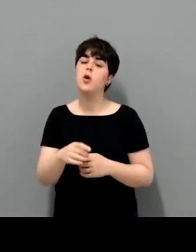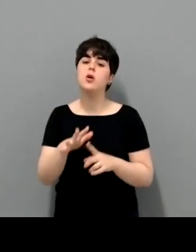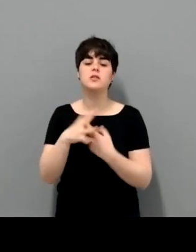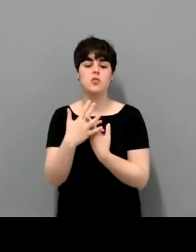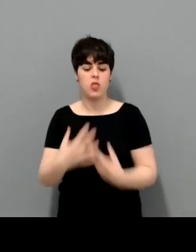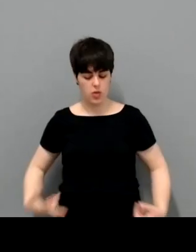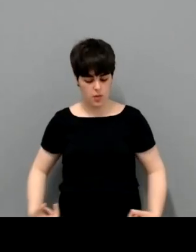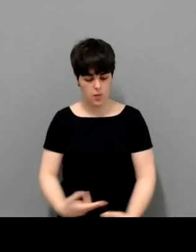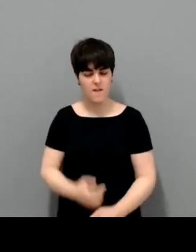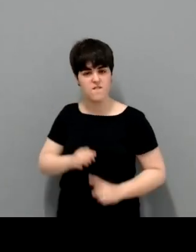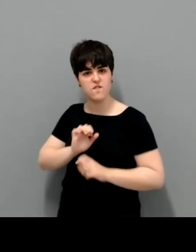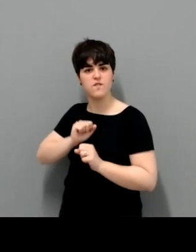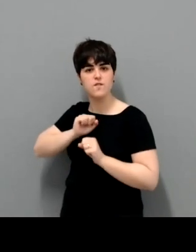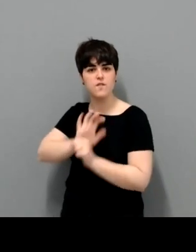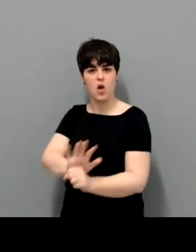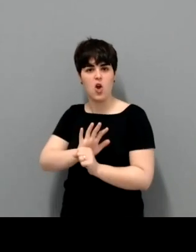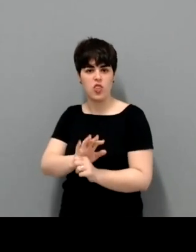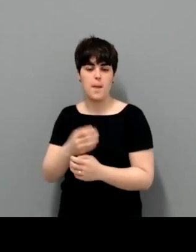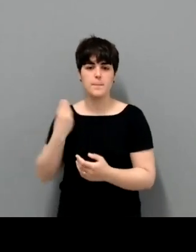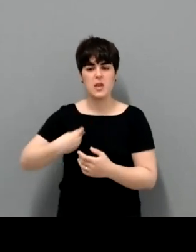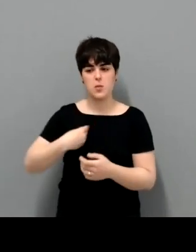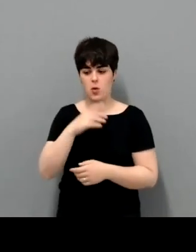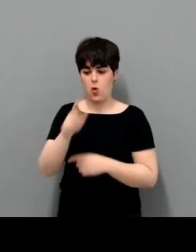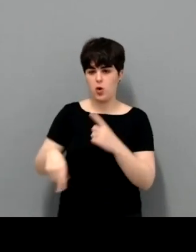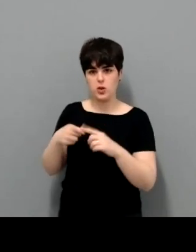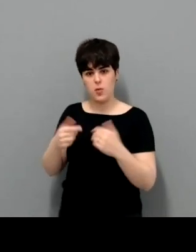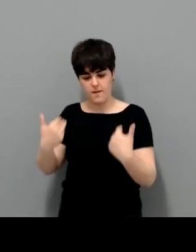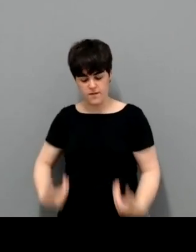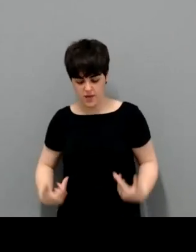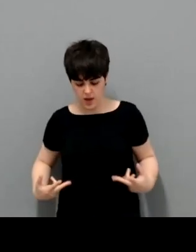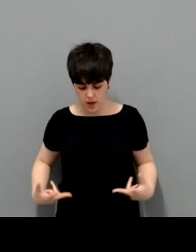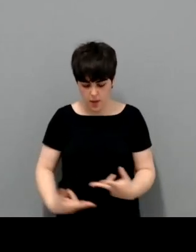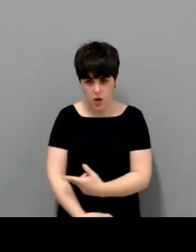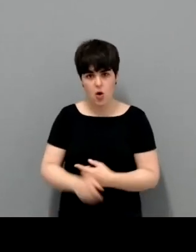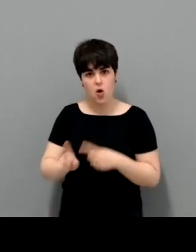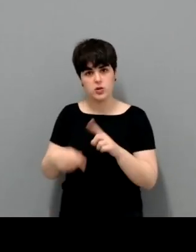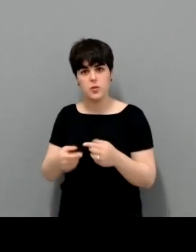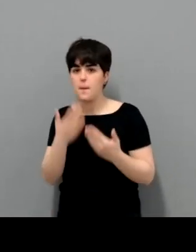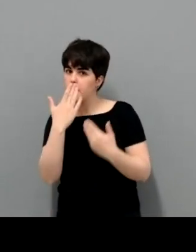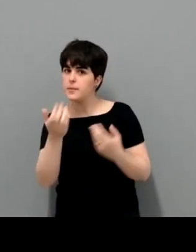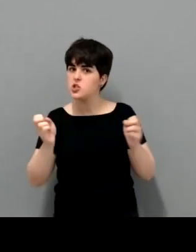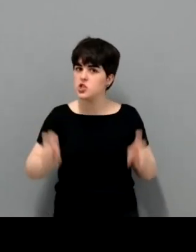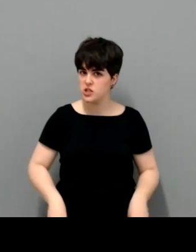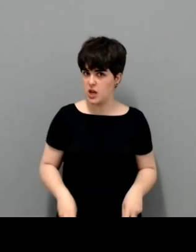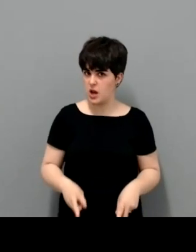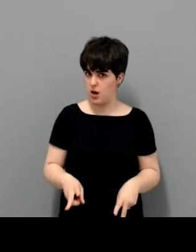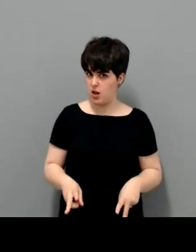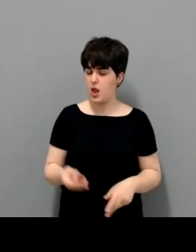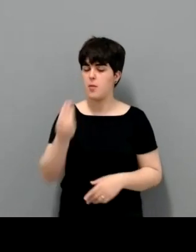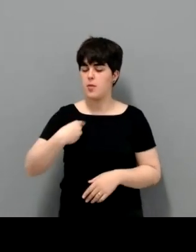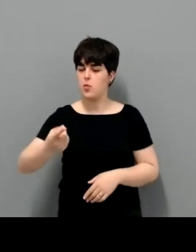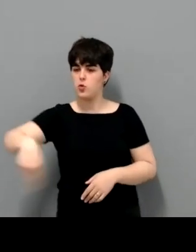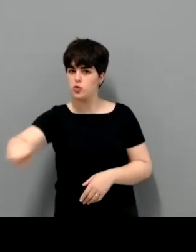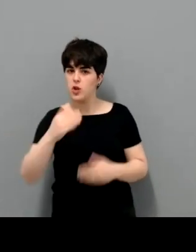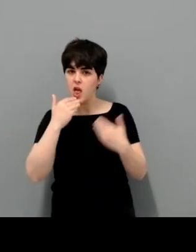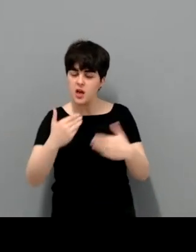esterilizaciones forzosas para que nadie intervenga a vuestros cuerpos sin vuestro consentimiento. Sois vosotras, con los